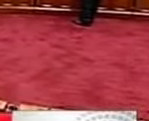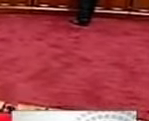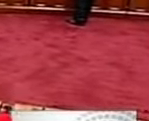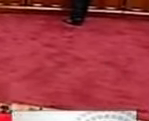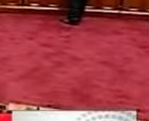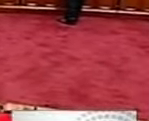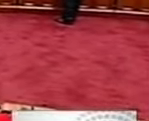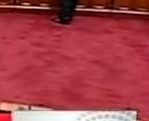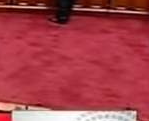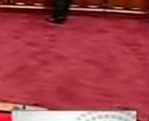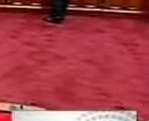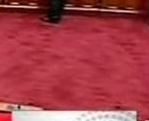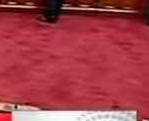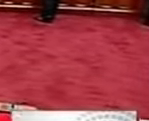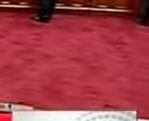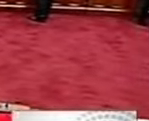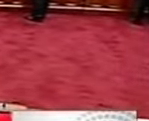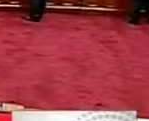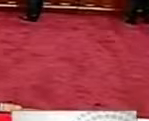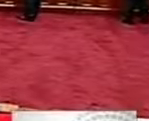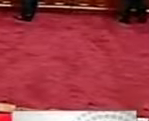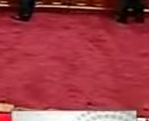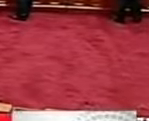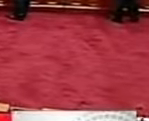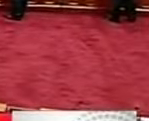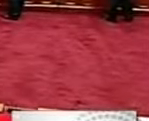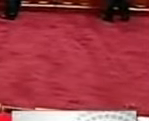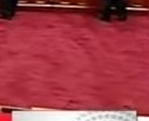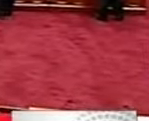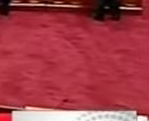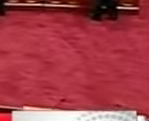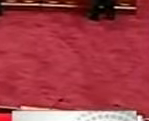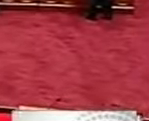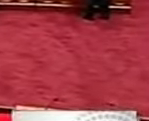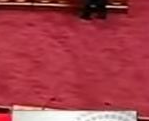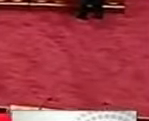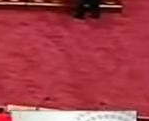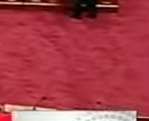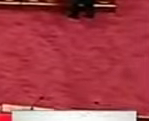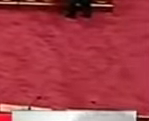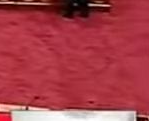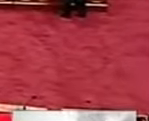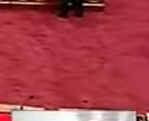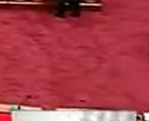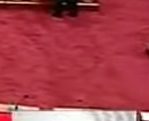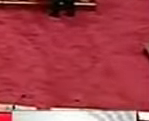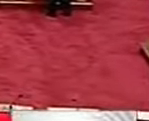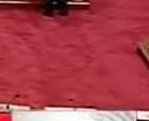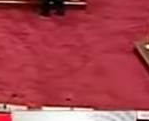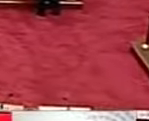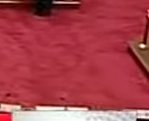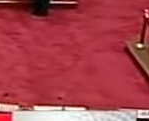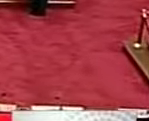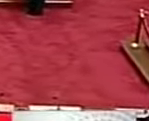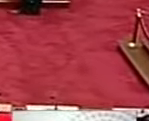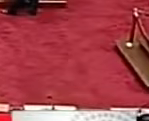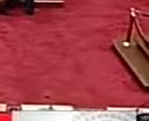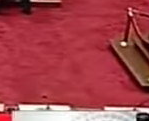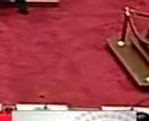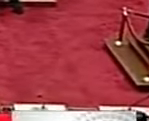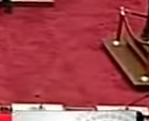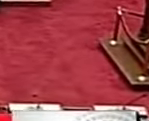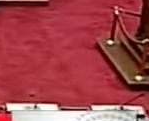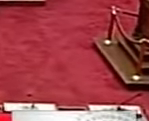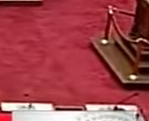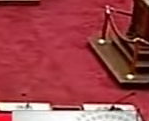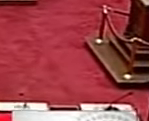política general del gobierno y las medidas que requiere su gestión a que se refiere el artículo 130 de la Constitución Política, el presidente del Consejo